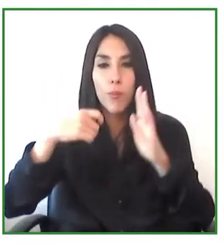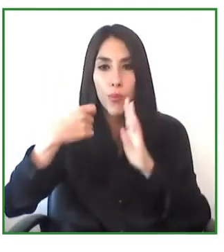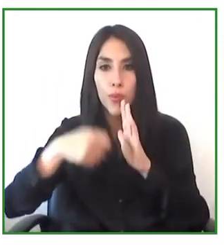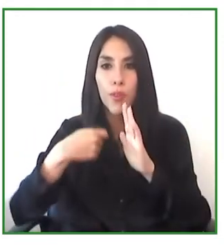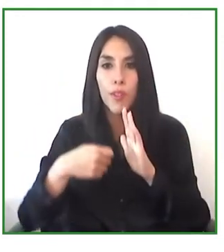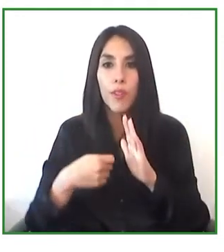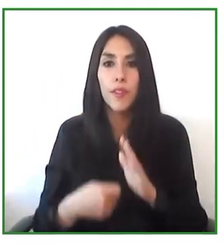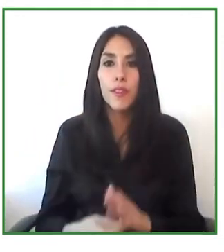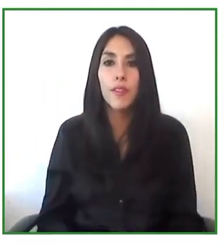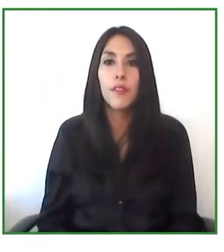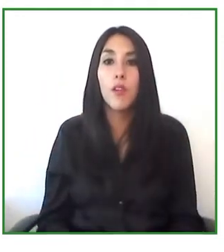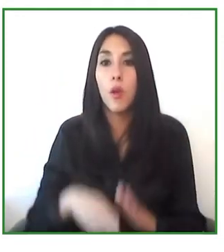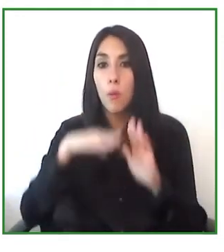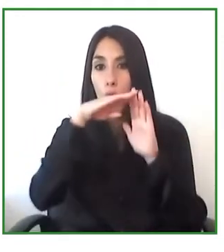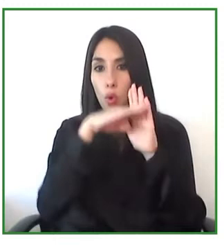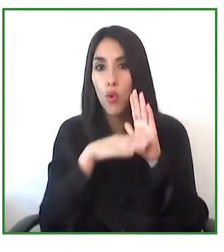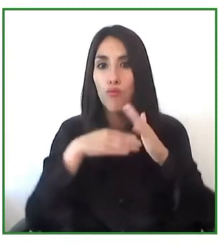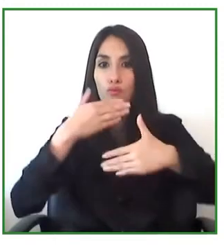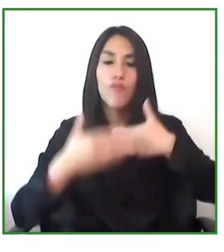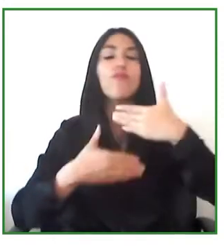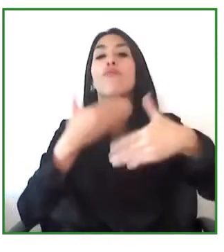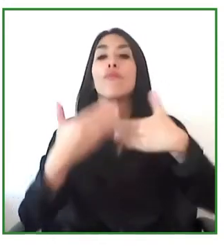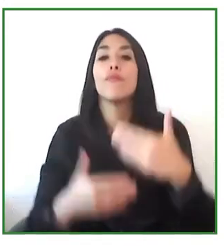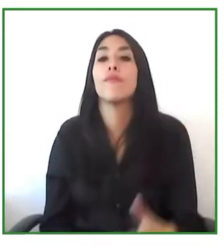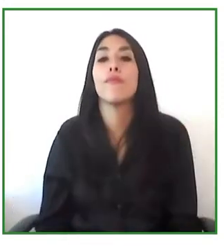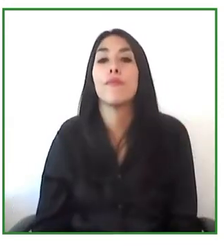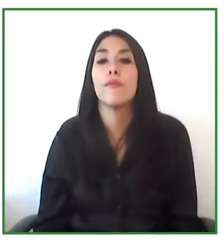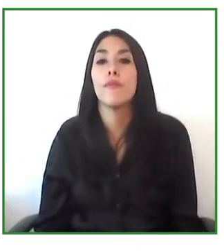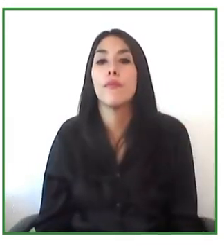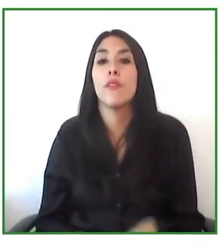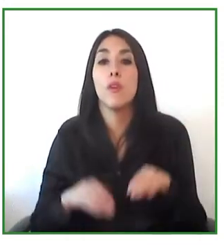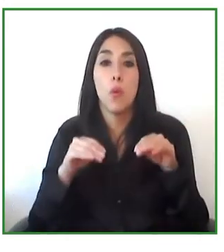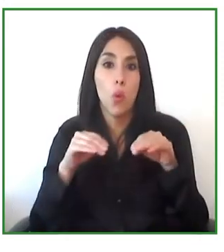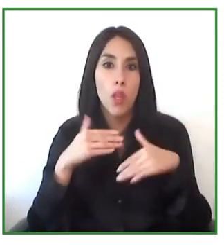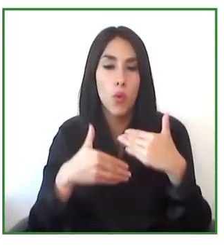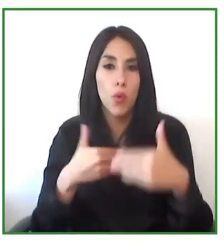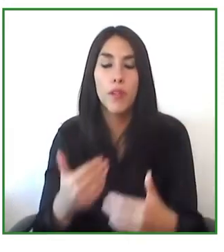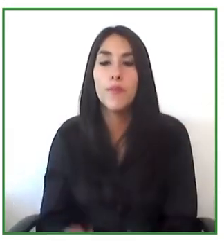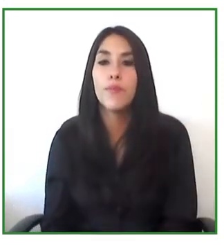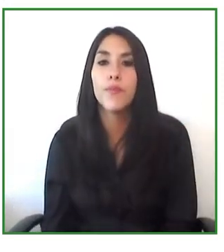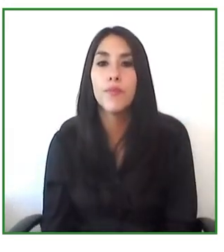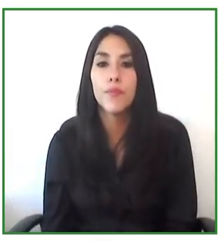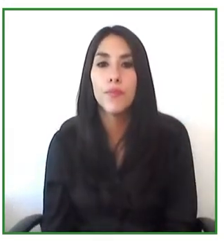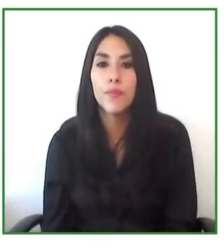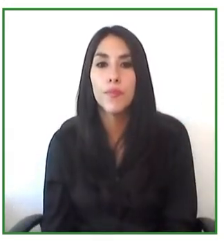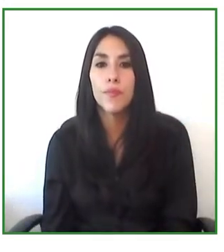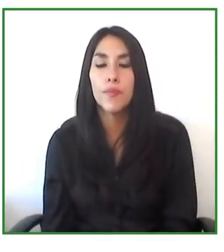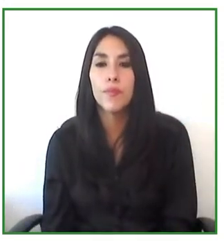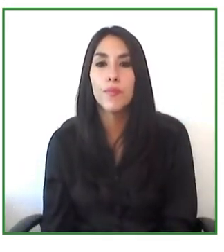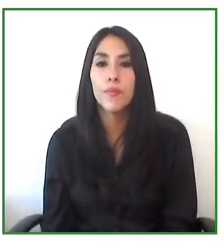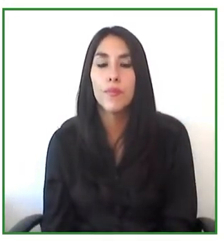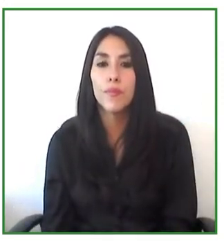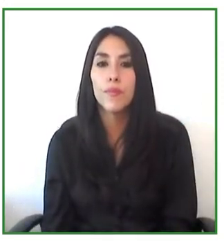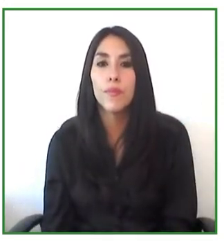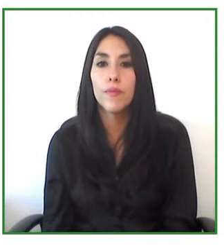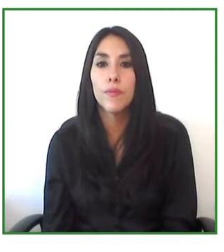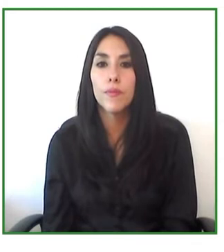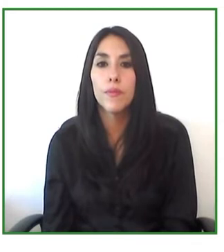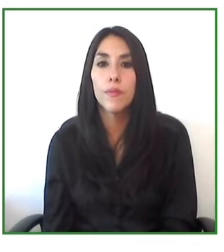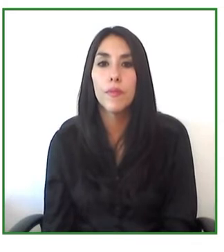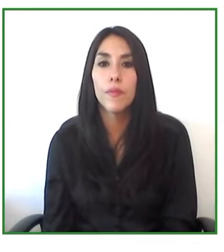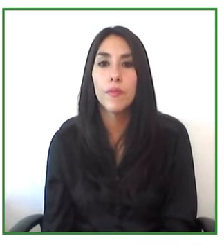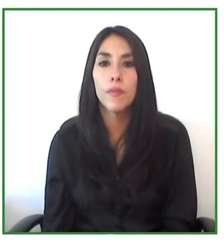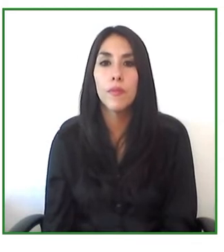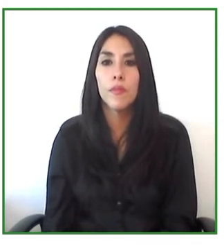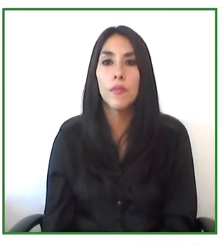profesionales. Entre ellos, por ejemplo, se encuentran el número de sesiones o el si todas las personas que